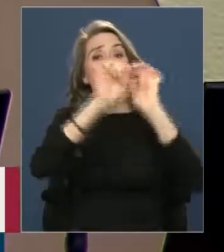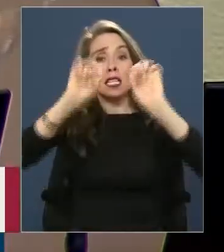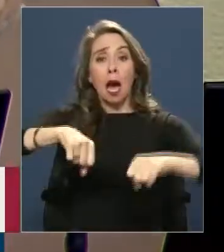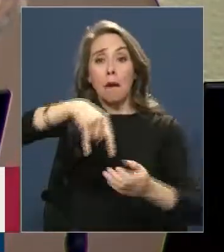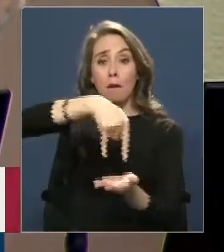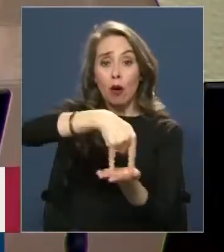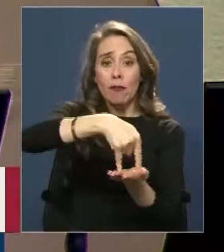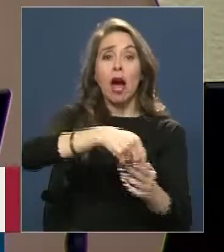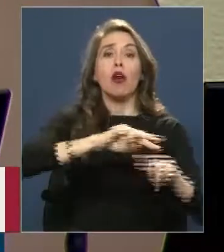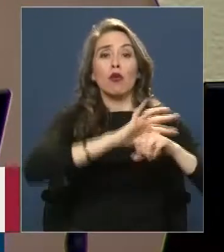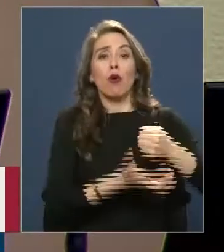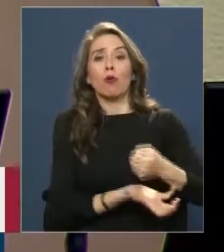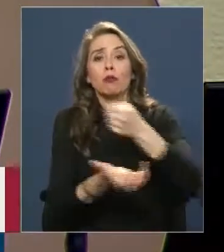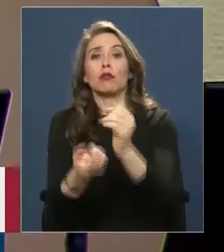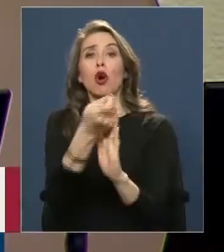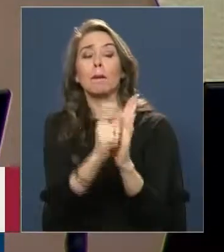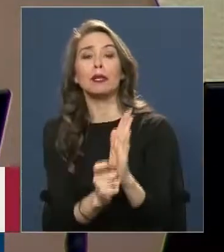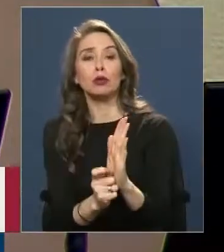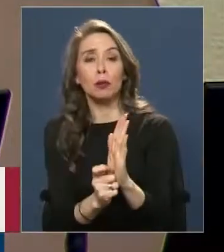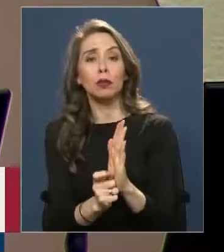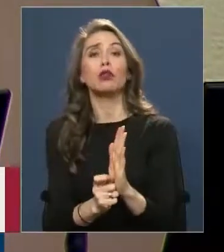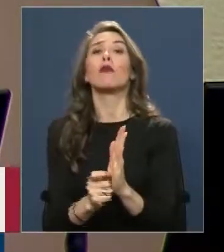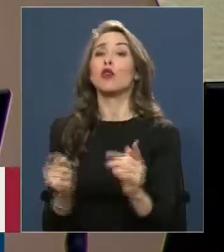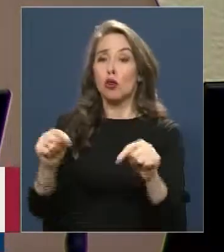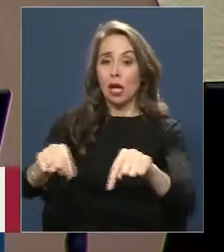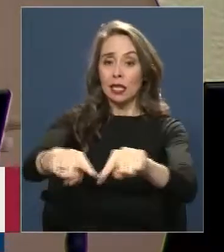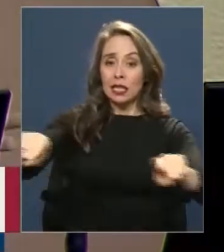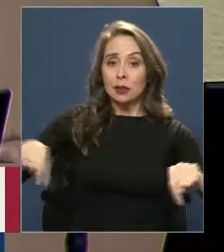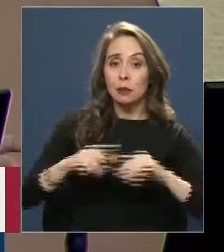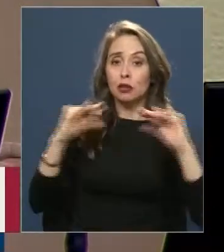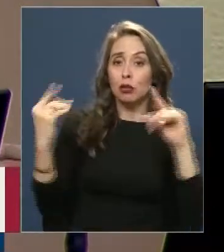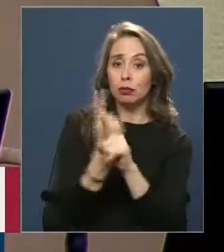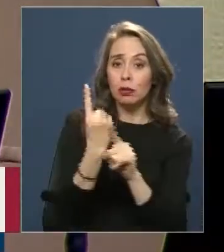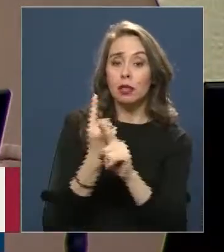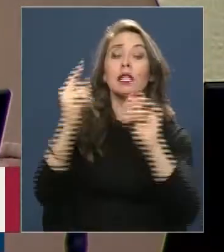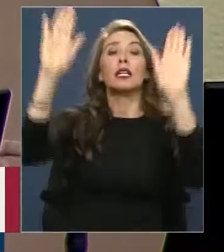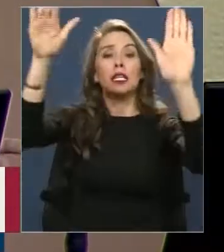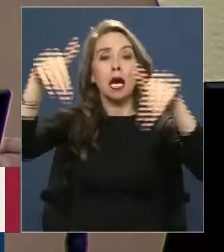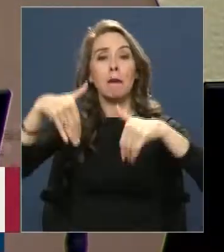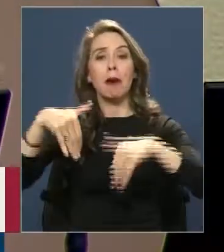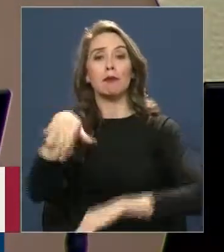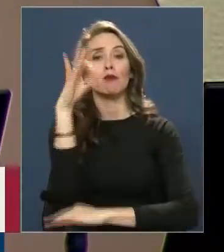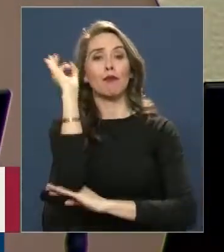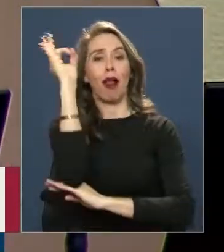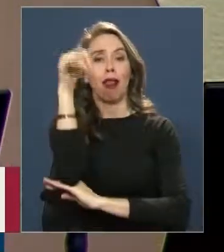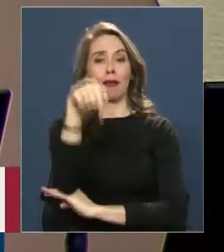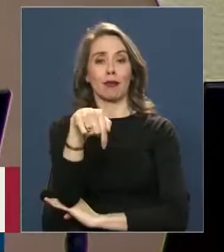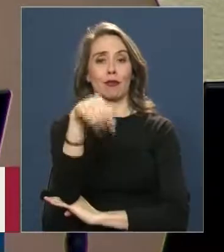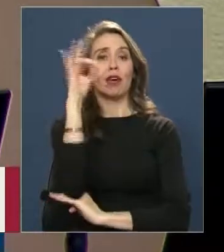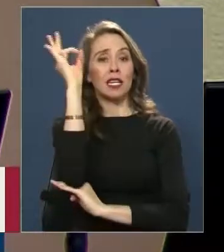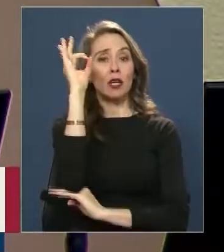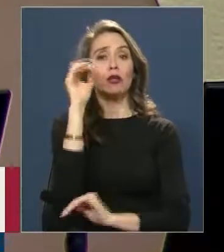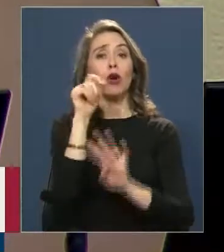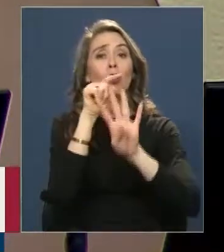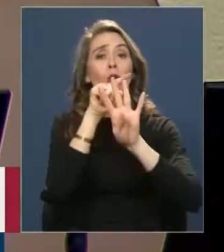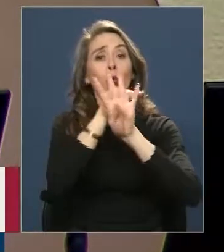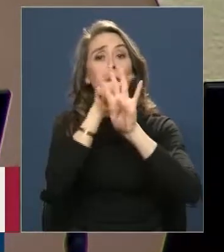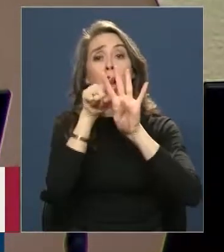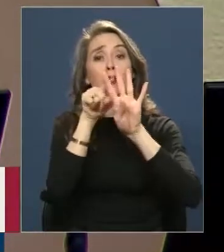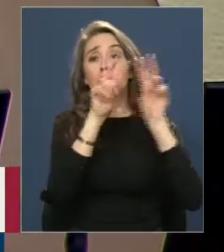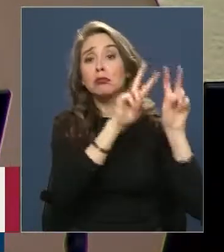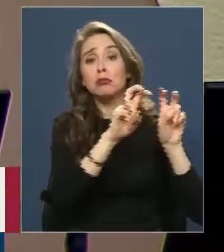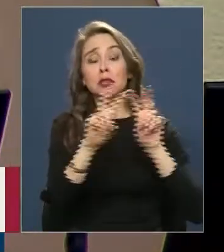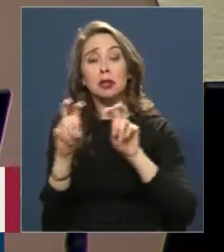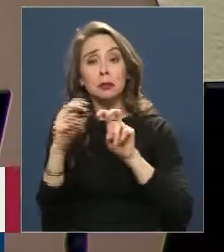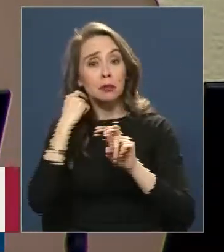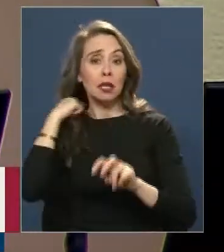lo que van a hacer? Bueno, encontramos un espacio para dialogar y convocamos a esta sesión. Y en esta sesión son cuatro puntos los